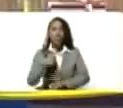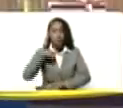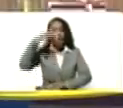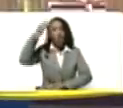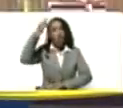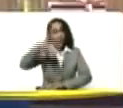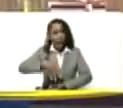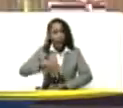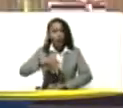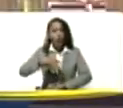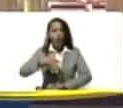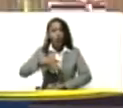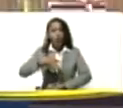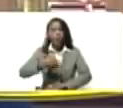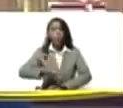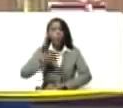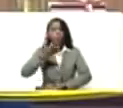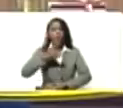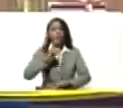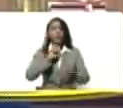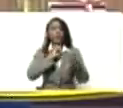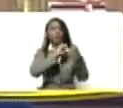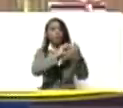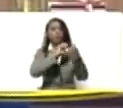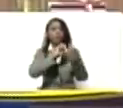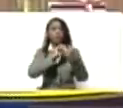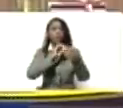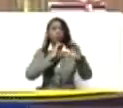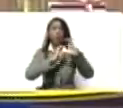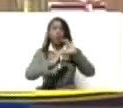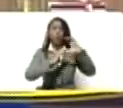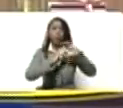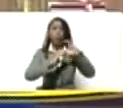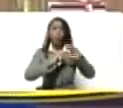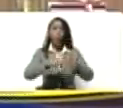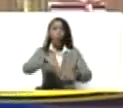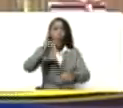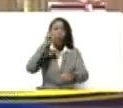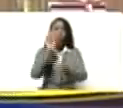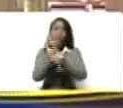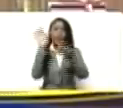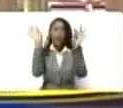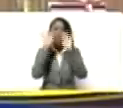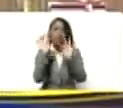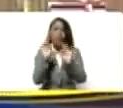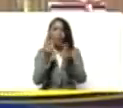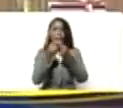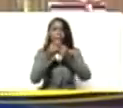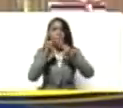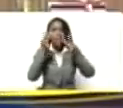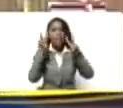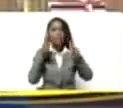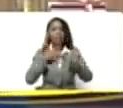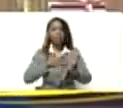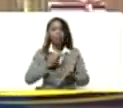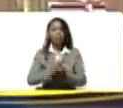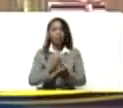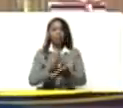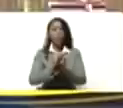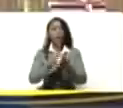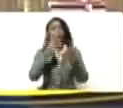buscando los casos en la visita a casa por casa llevando adelante en nuestros propios